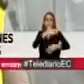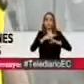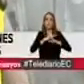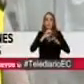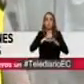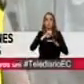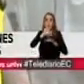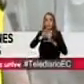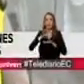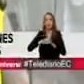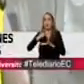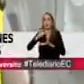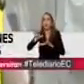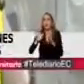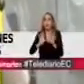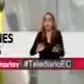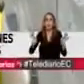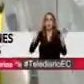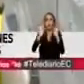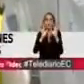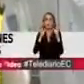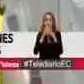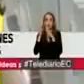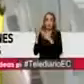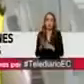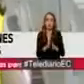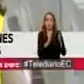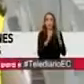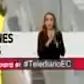entregar a aquellos que se encuentran